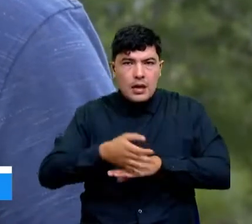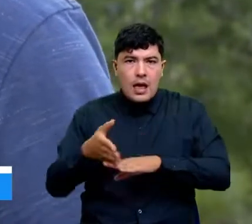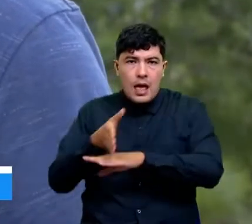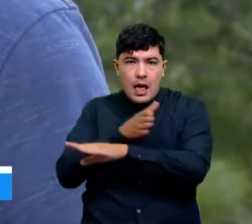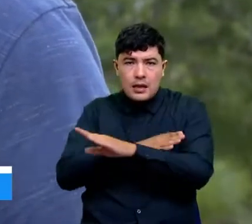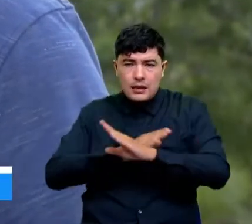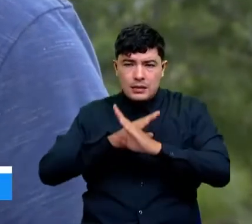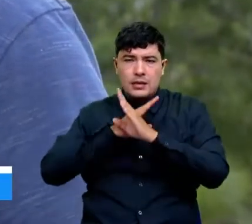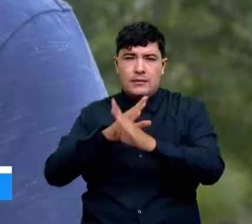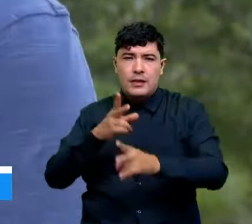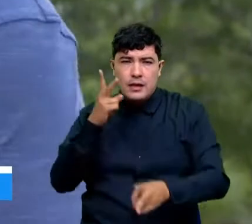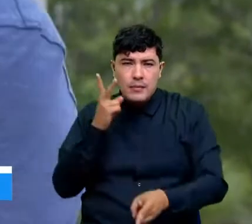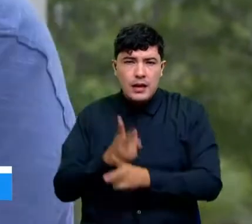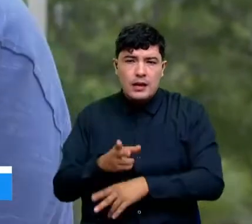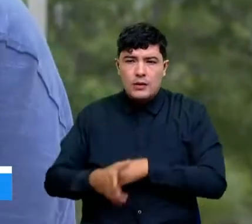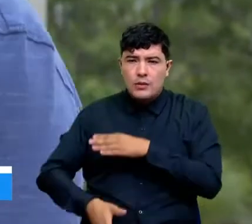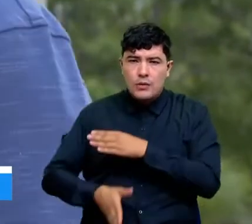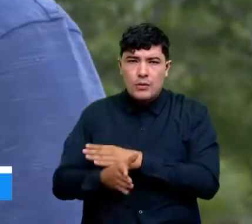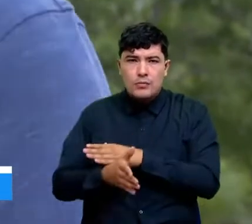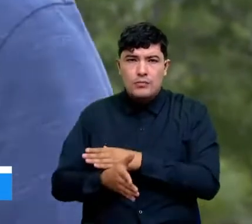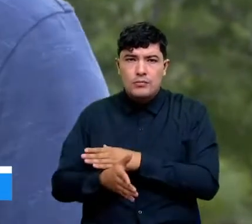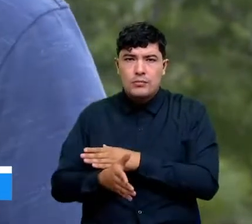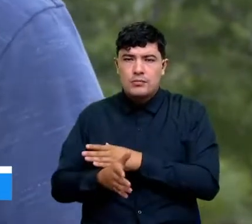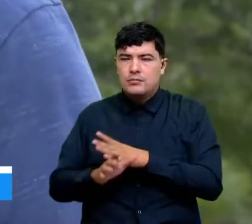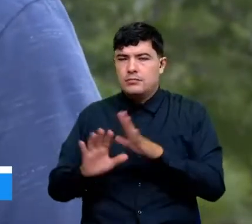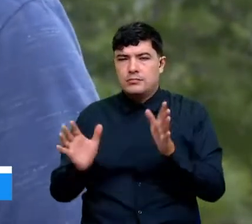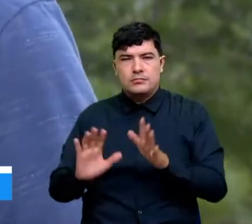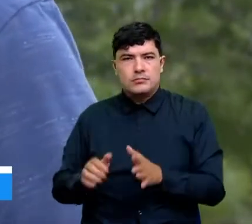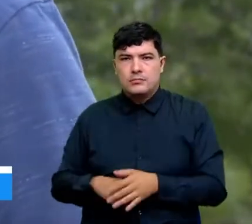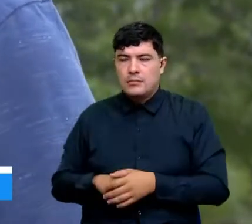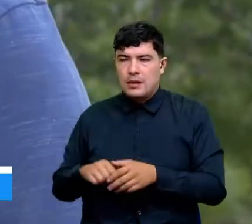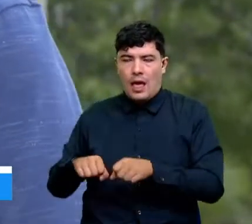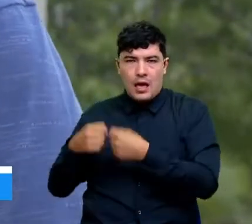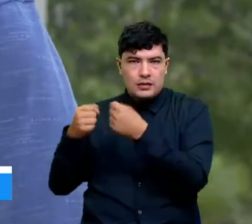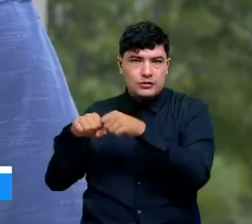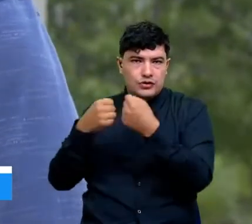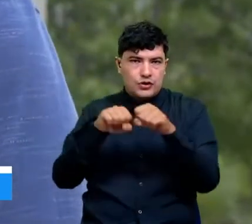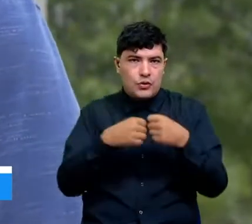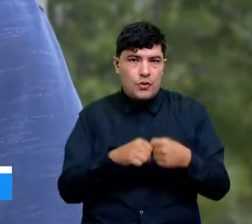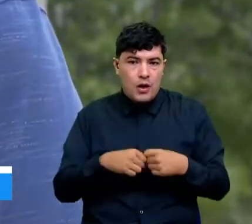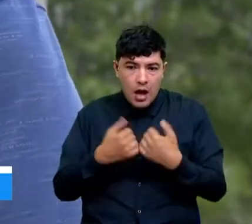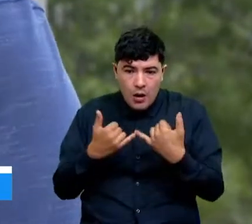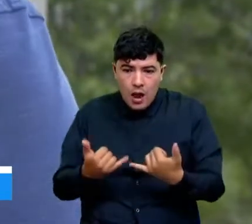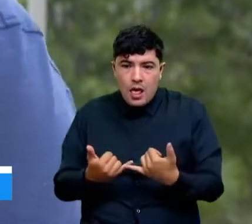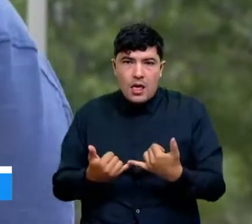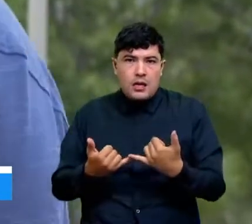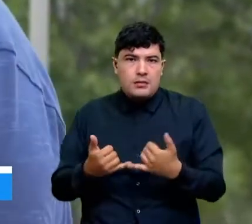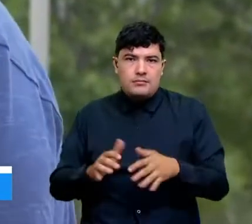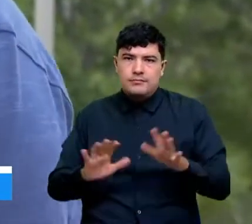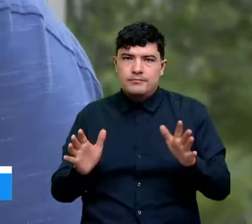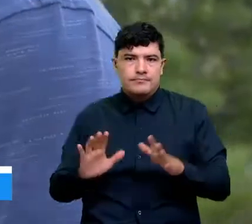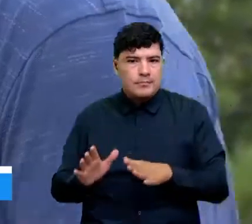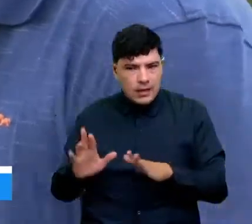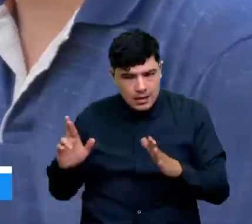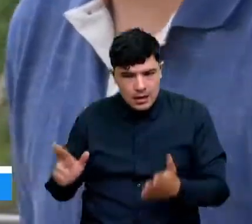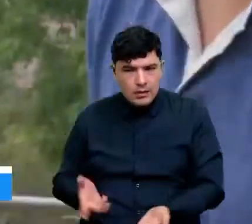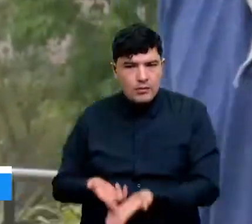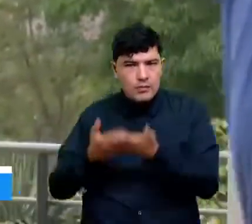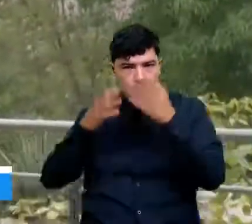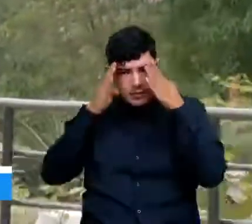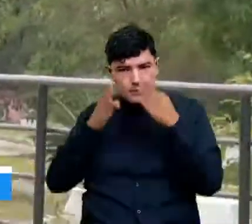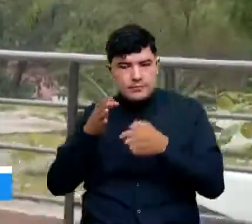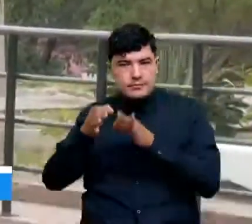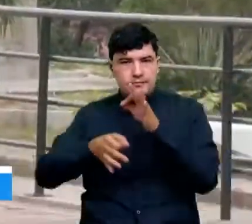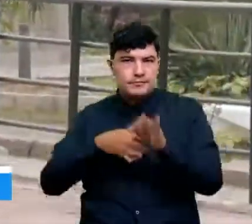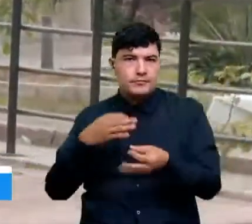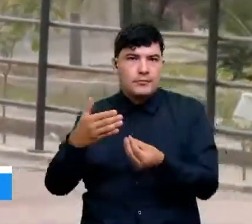las problemáticas que se presentan y están destruyendo lo poco que ha dejado las administraciones anteriores. Bueno, pues concejal, muchas gracias por